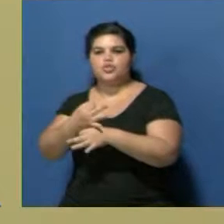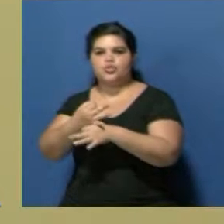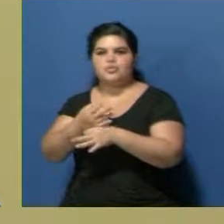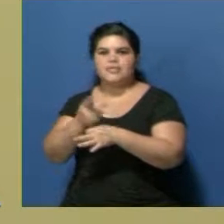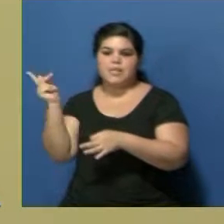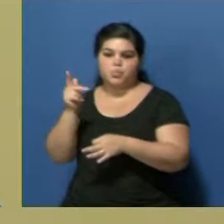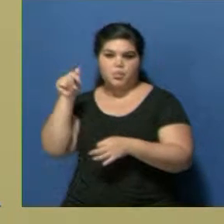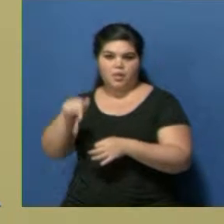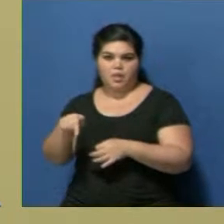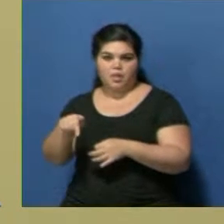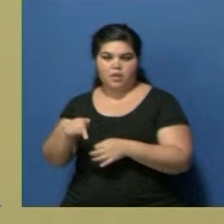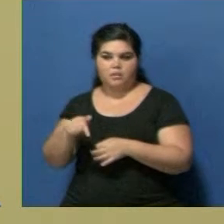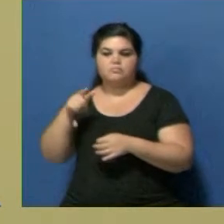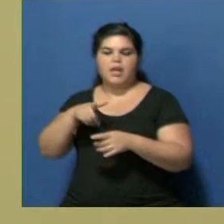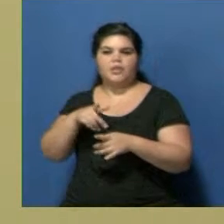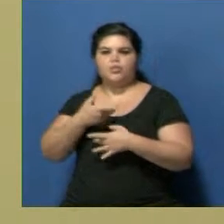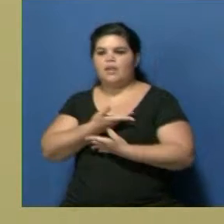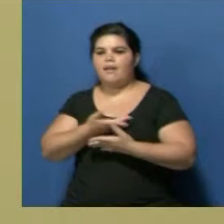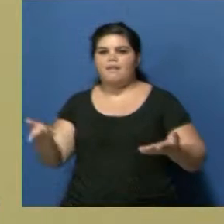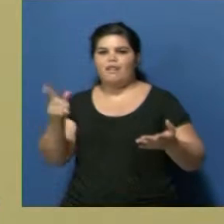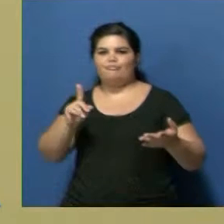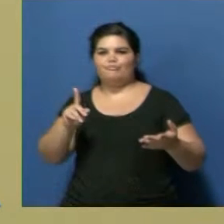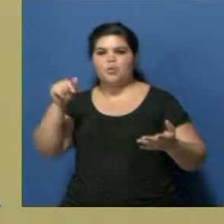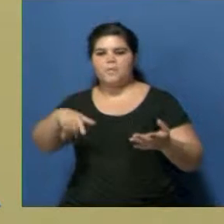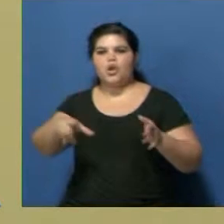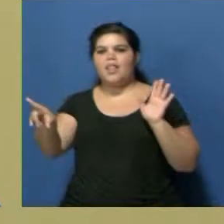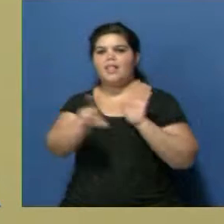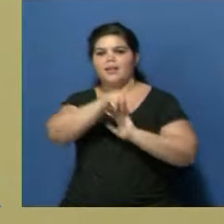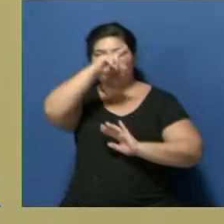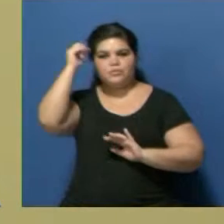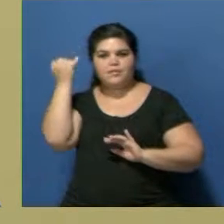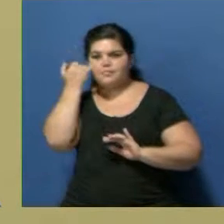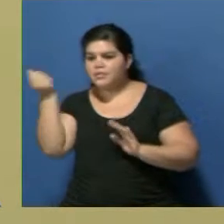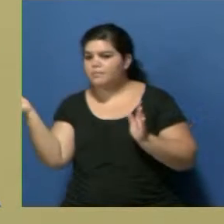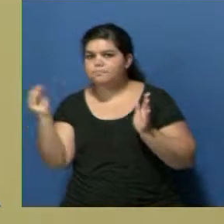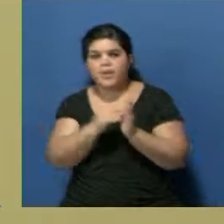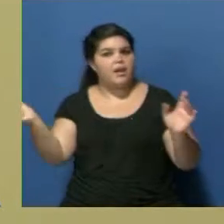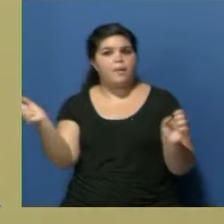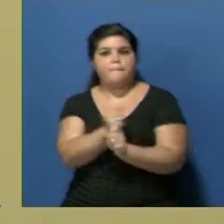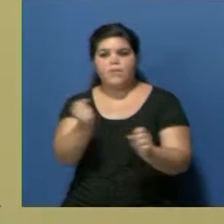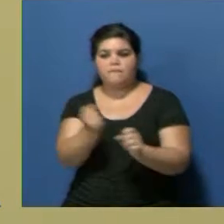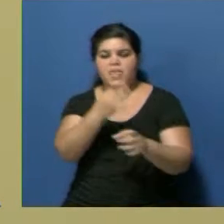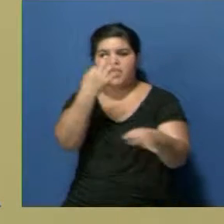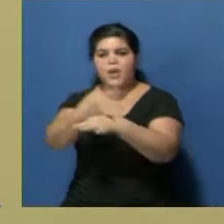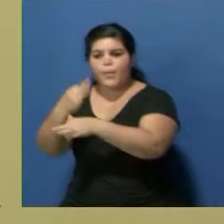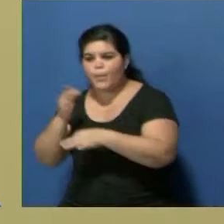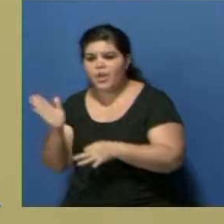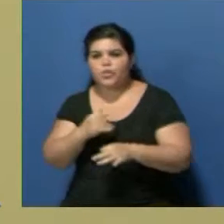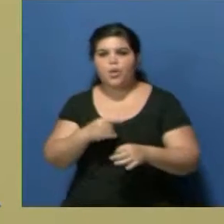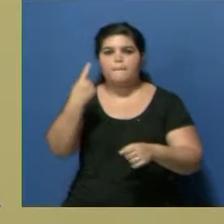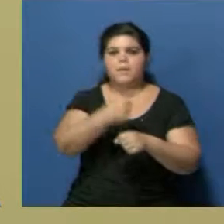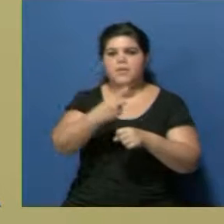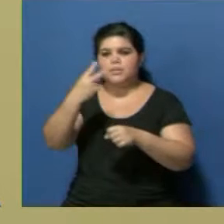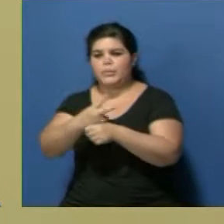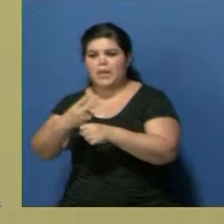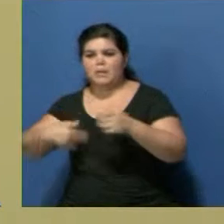pesar de no estar en todo el sistema educativo, es ley nacional. Educar en sexualidad es una ley nacional para todos los sistemas educativos de todos los niveles. Y me parece